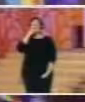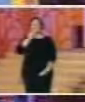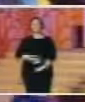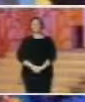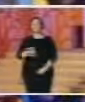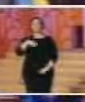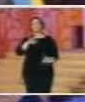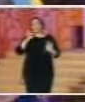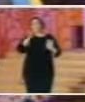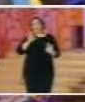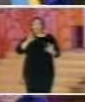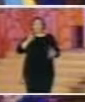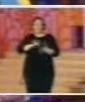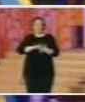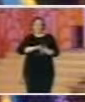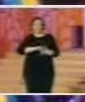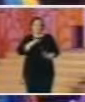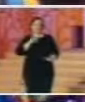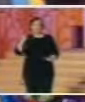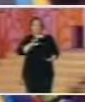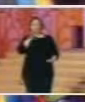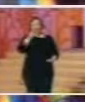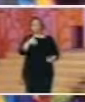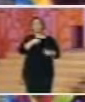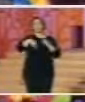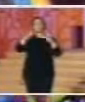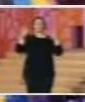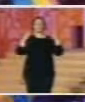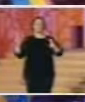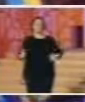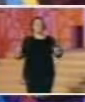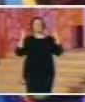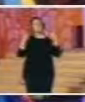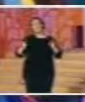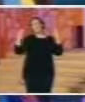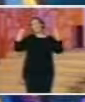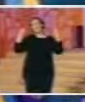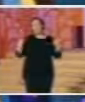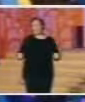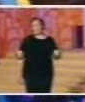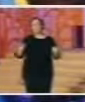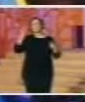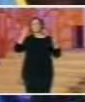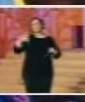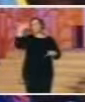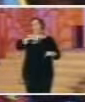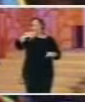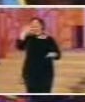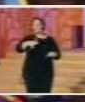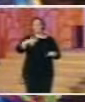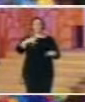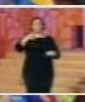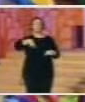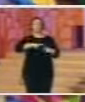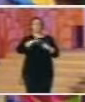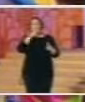el cual nos viene como anillo al dedo. Porque después de habernos estresado tanto con el carnaval, no hemos